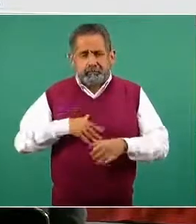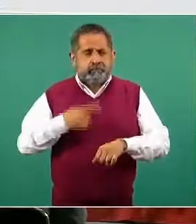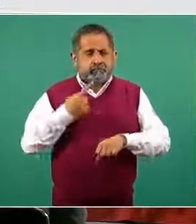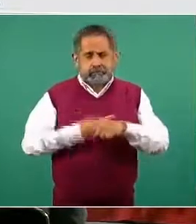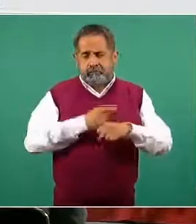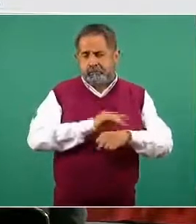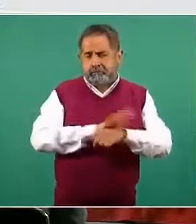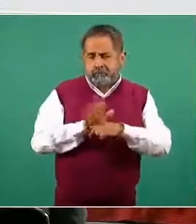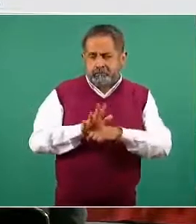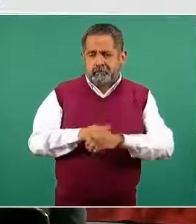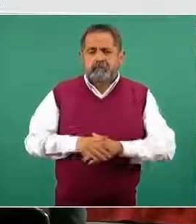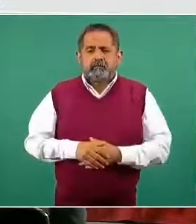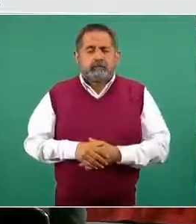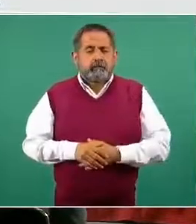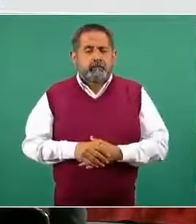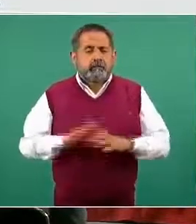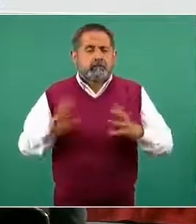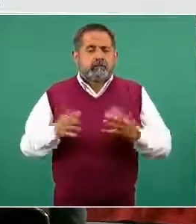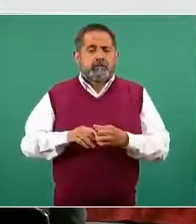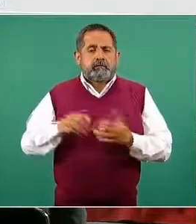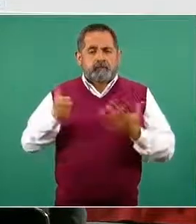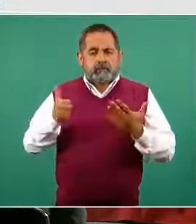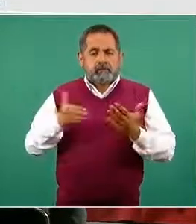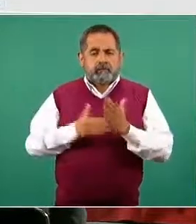estimados activos.